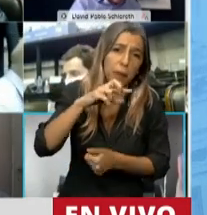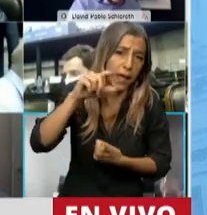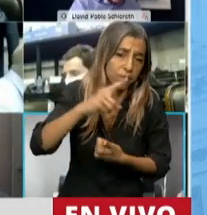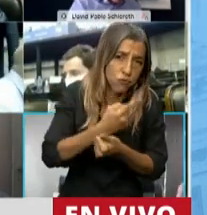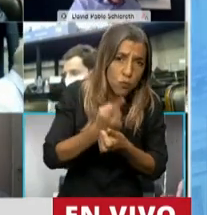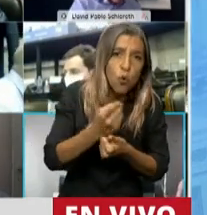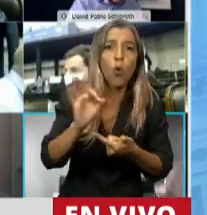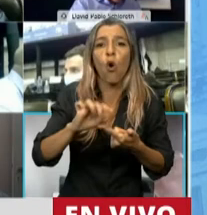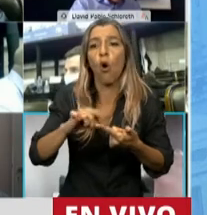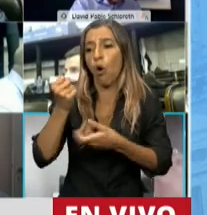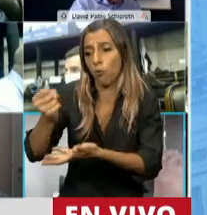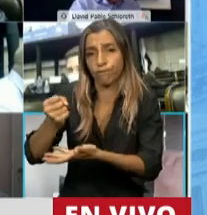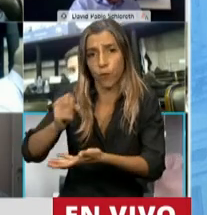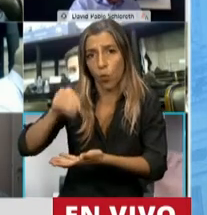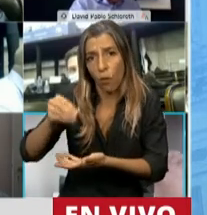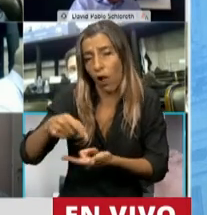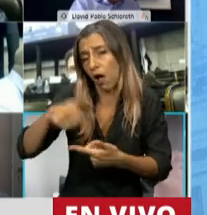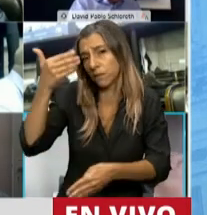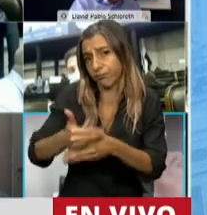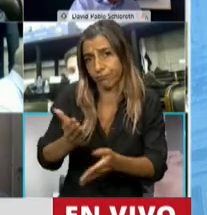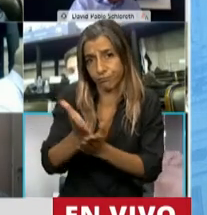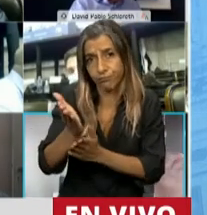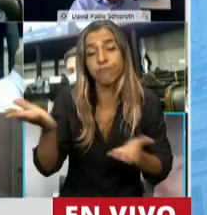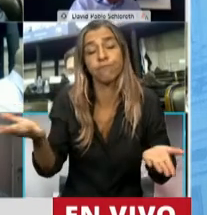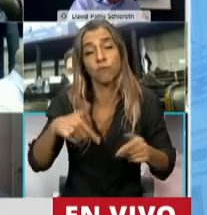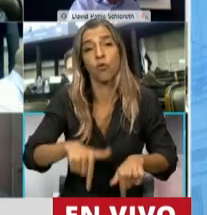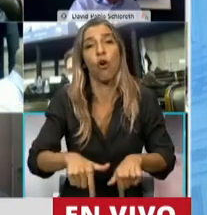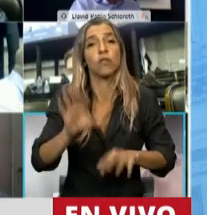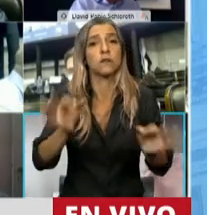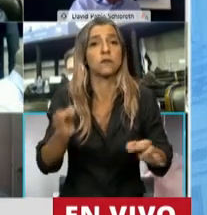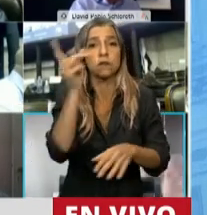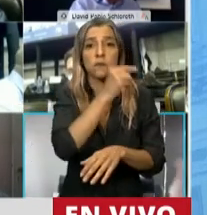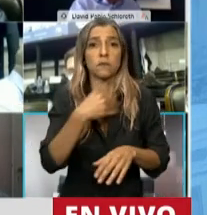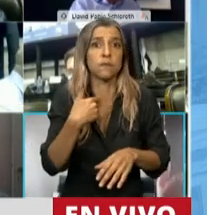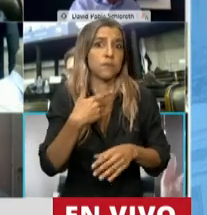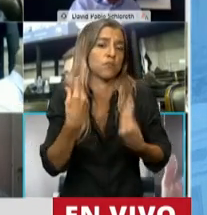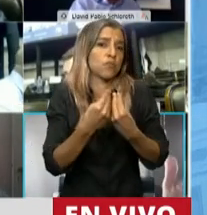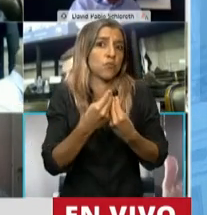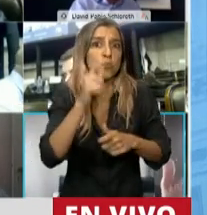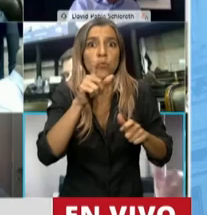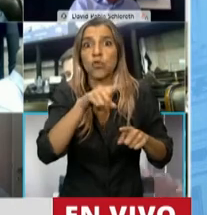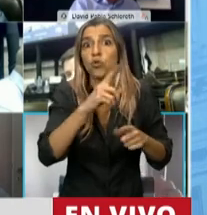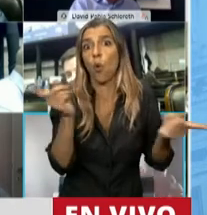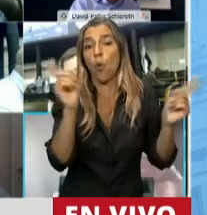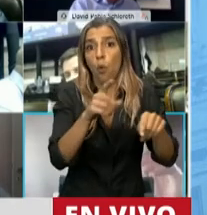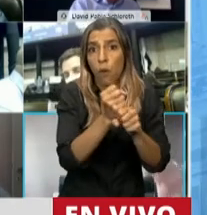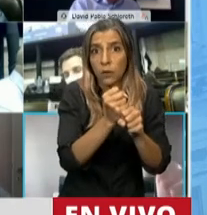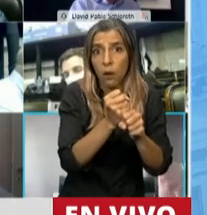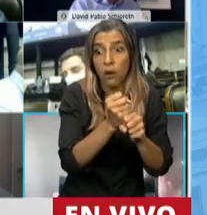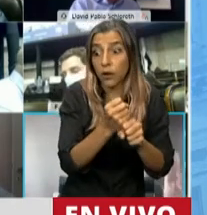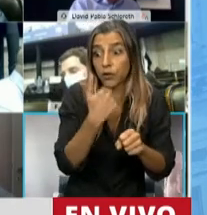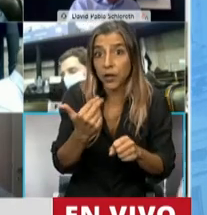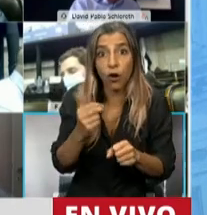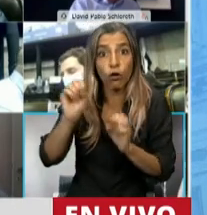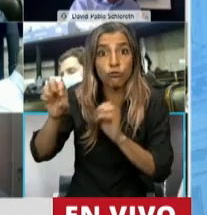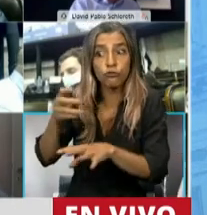cerrar. Hoy miles de padres y madres de todo el país que han vuelto a sus trabajos no tienen dónde llevar a